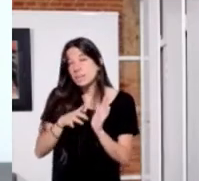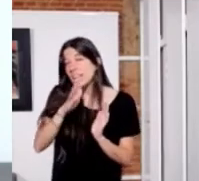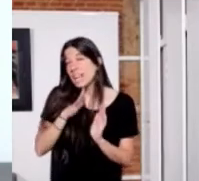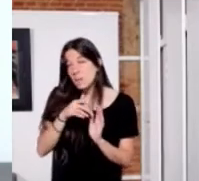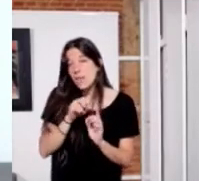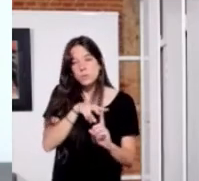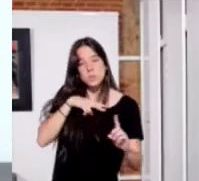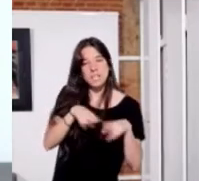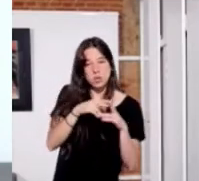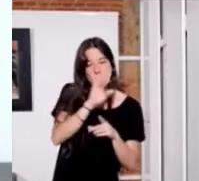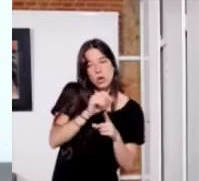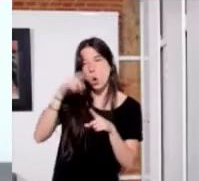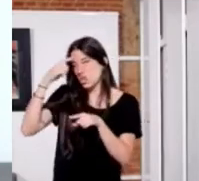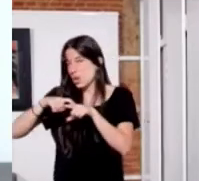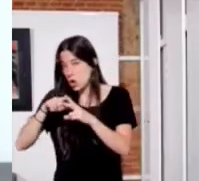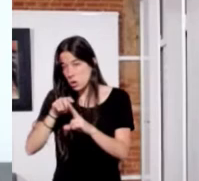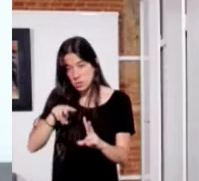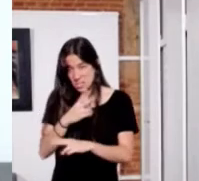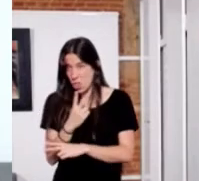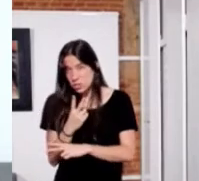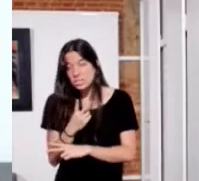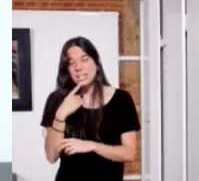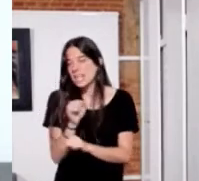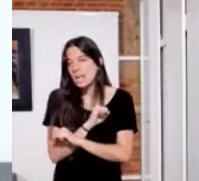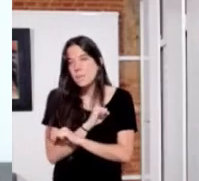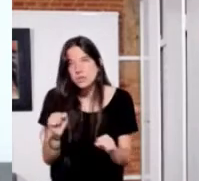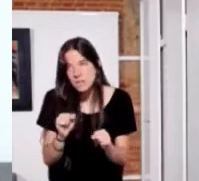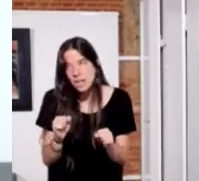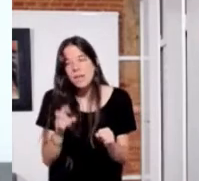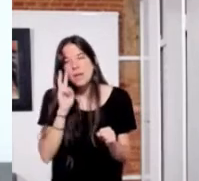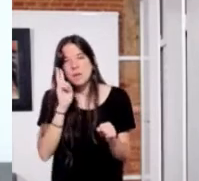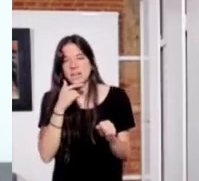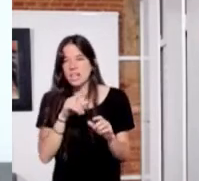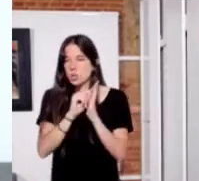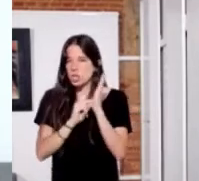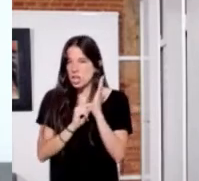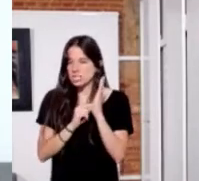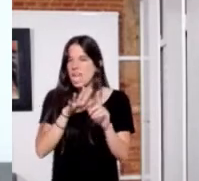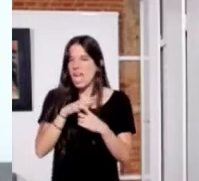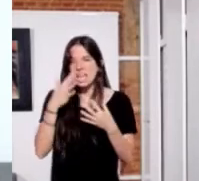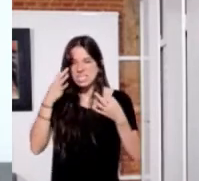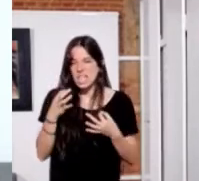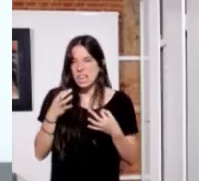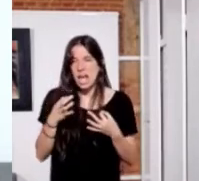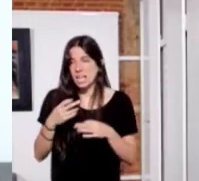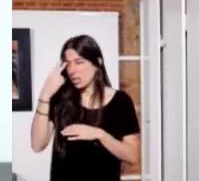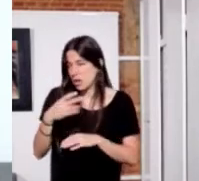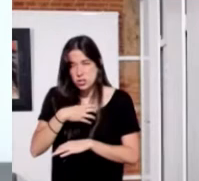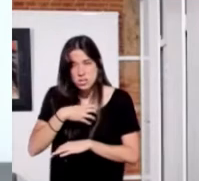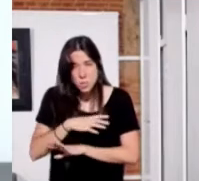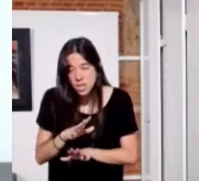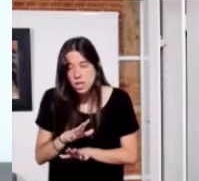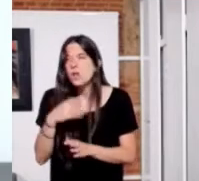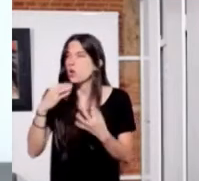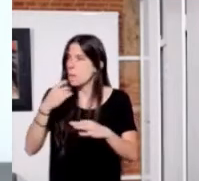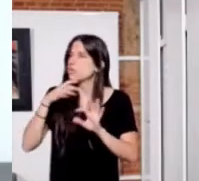y psicológicamente, cómo las condiciones de existencia más intolerables pueden aparecer tan a menudo como